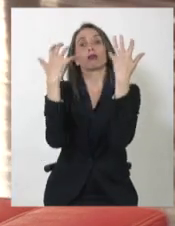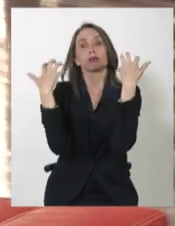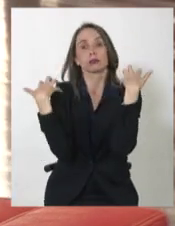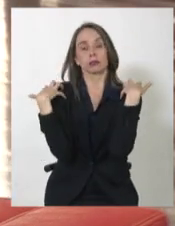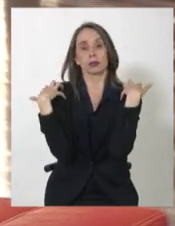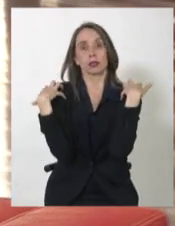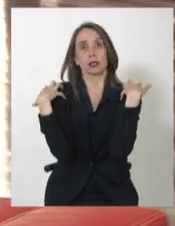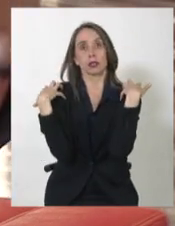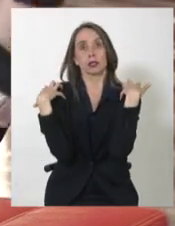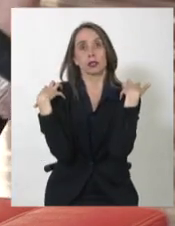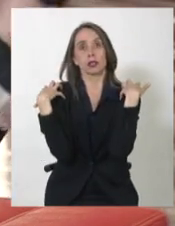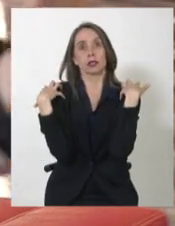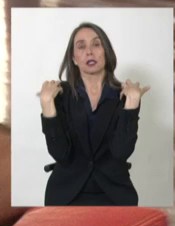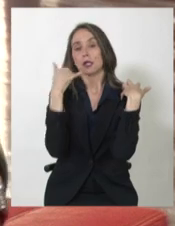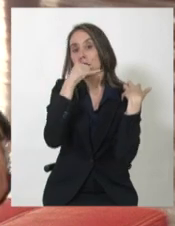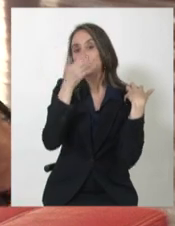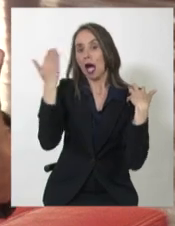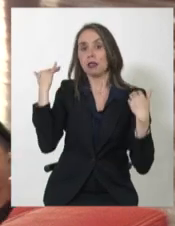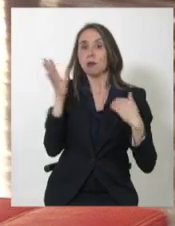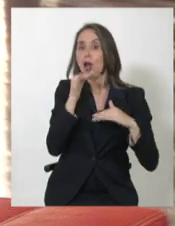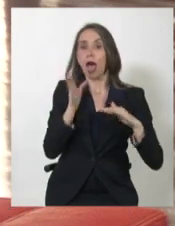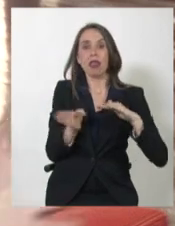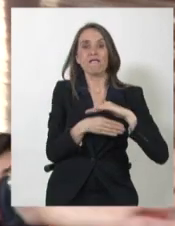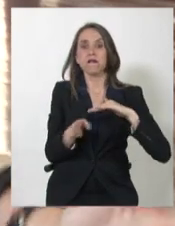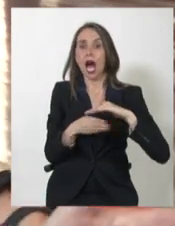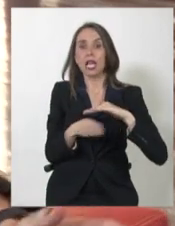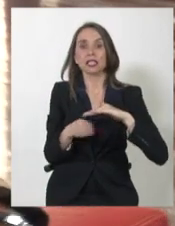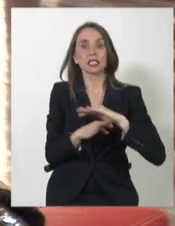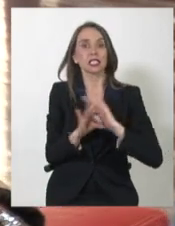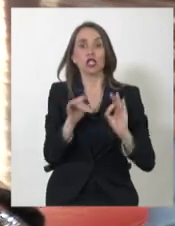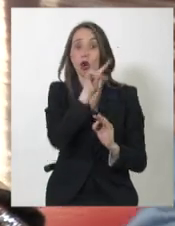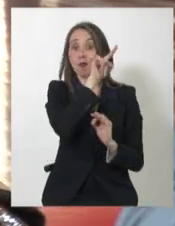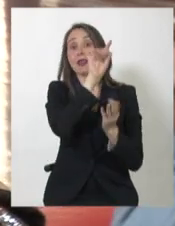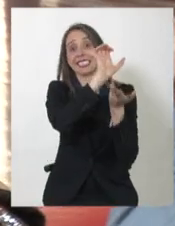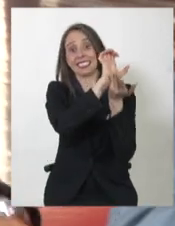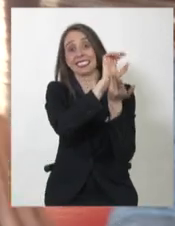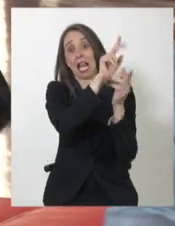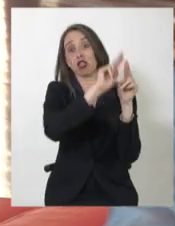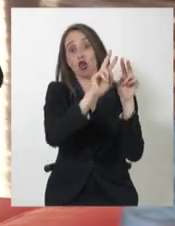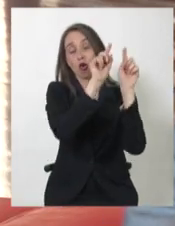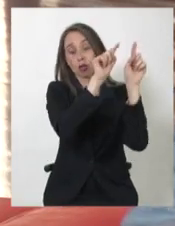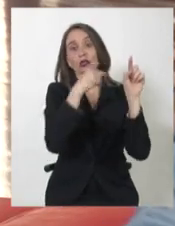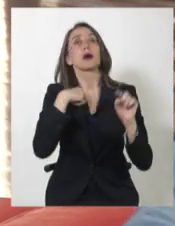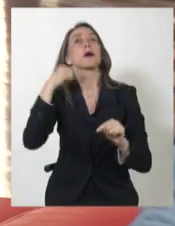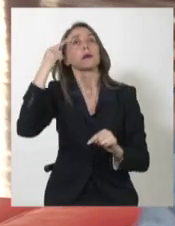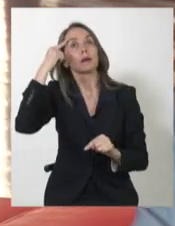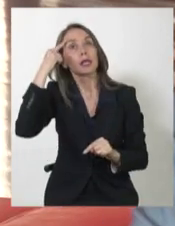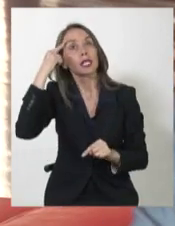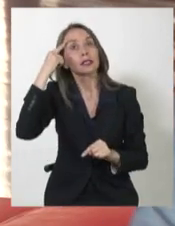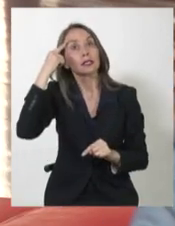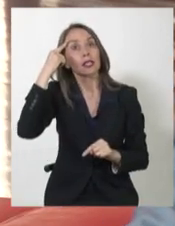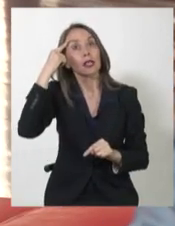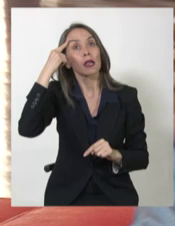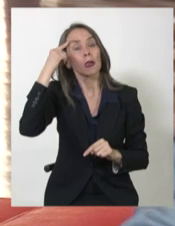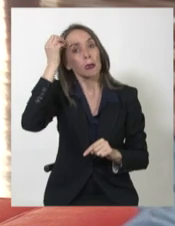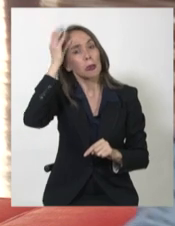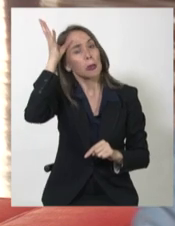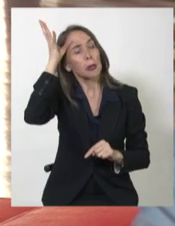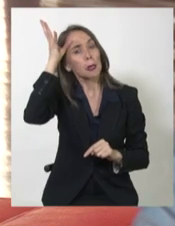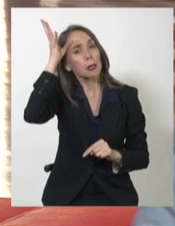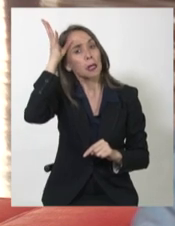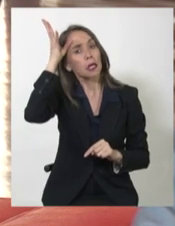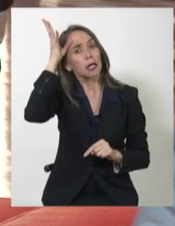un vacío que desde un tiempo a esta parte ha generado, ¿no? Estoy pensando inmediatamente